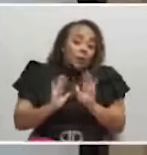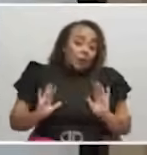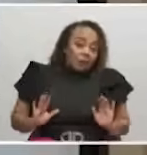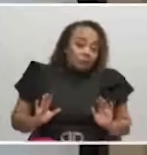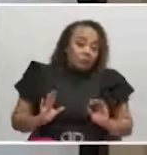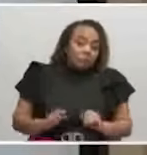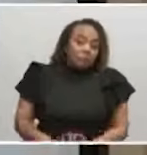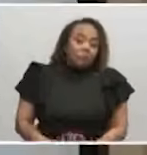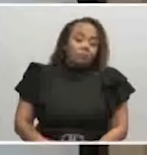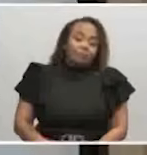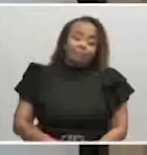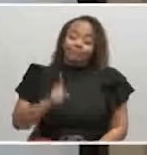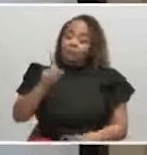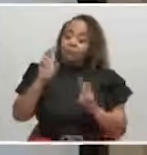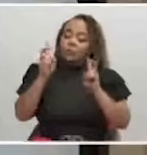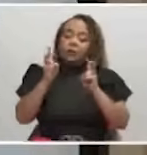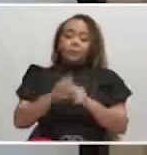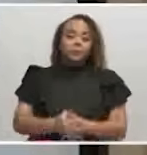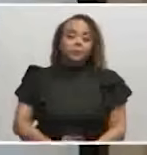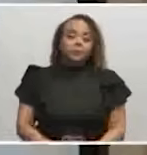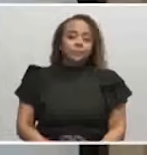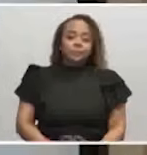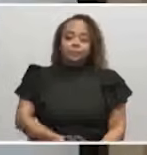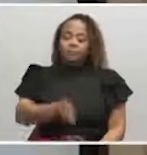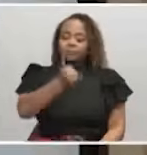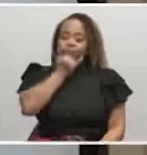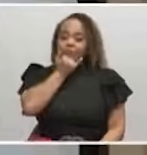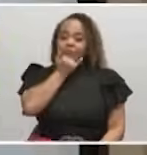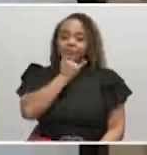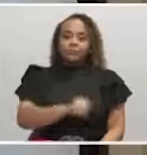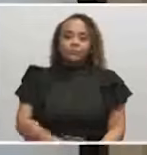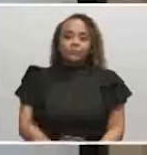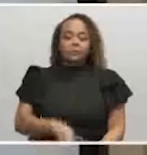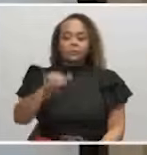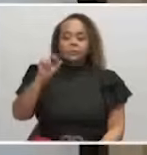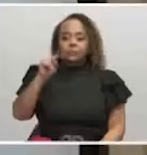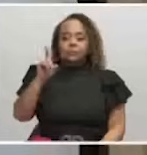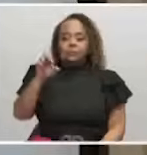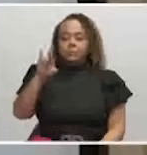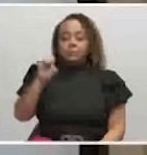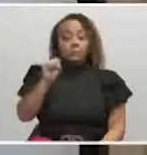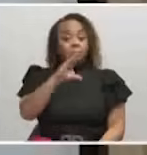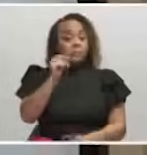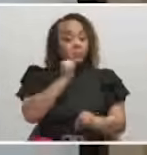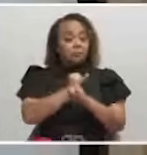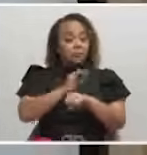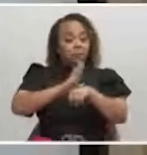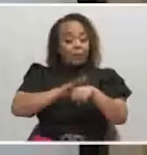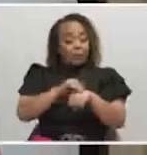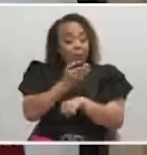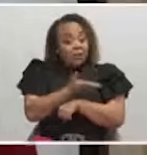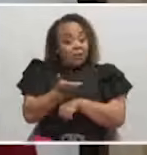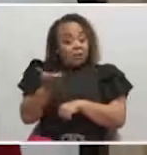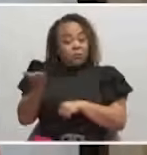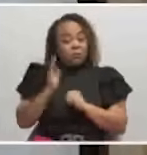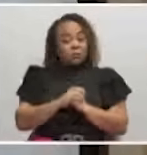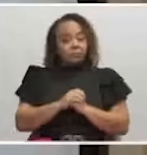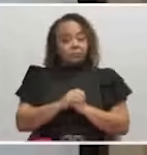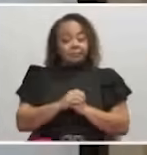viene uno de los temas erróneos de Andrés y de la institución, permitir esas cosas, ¿verdad?